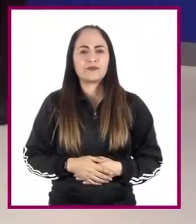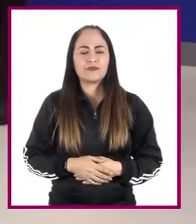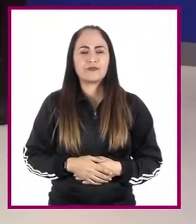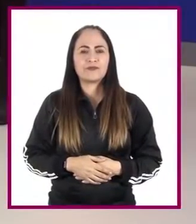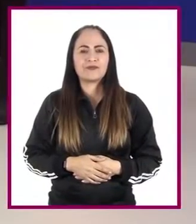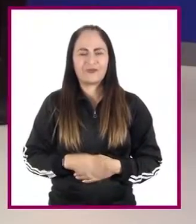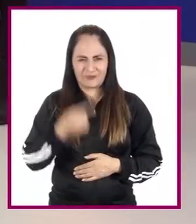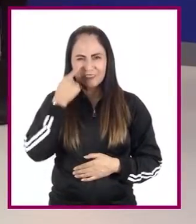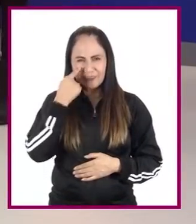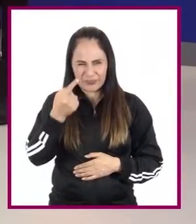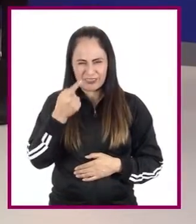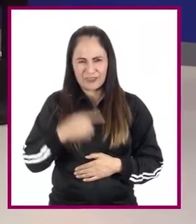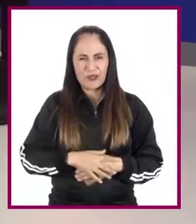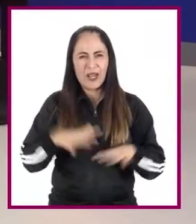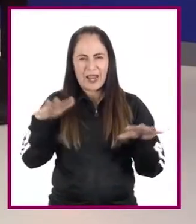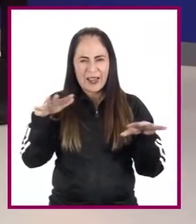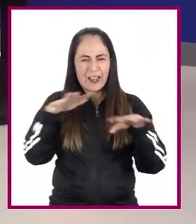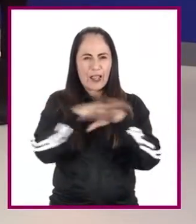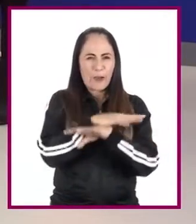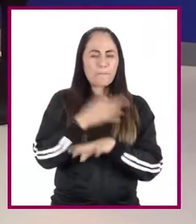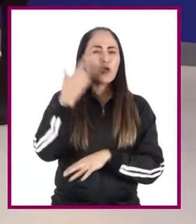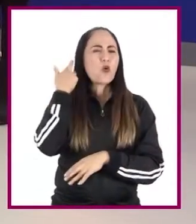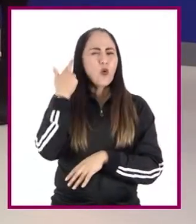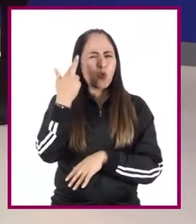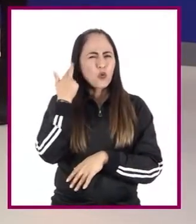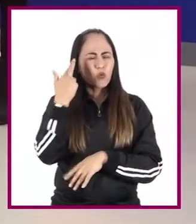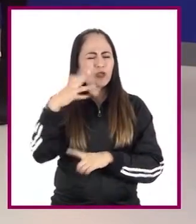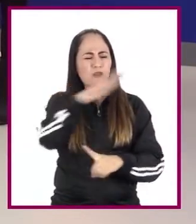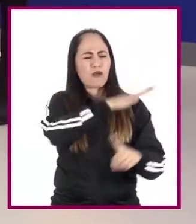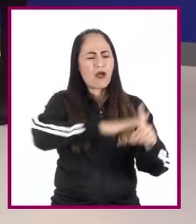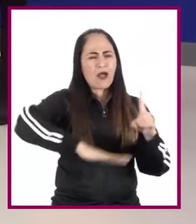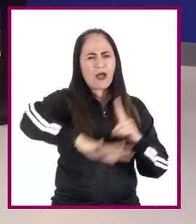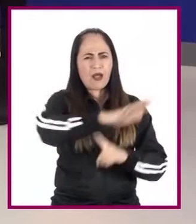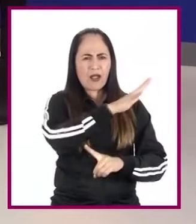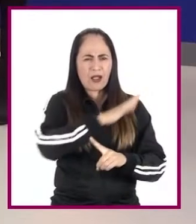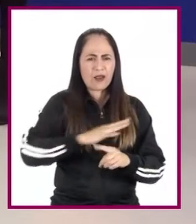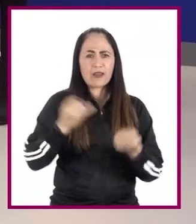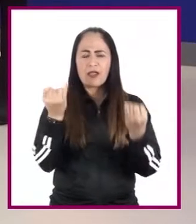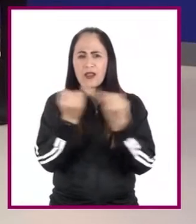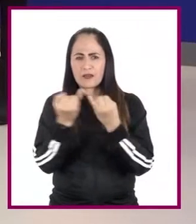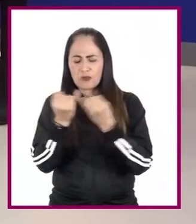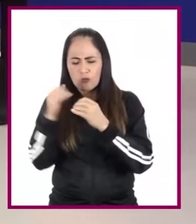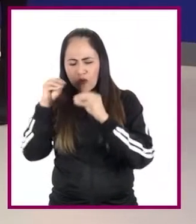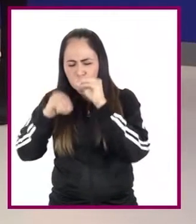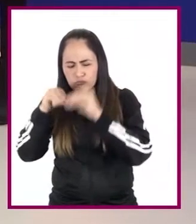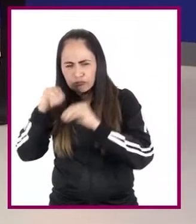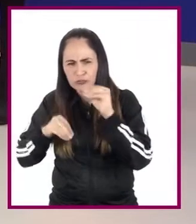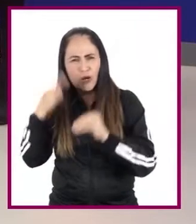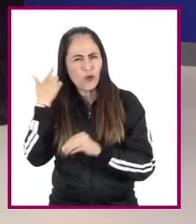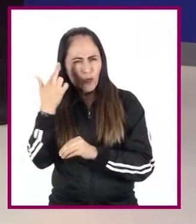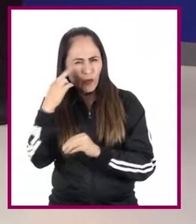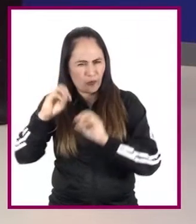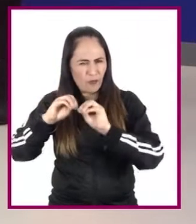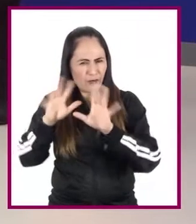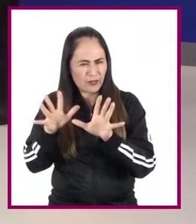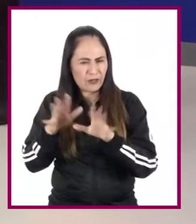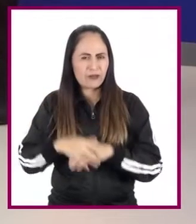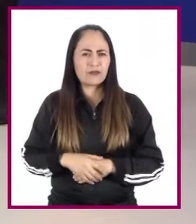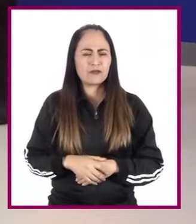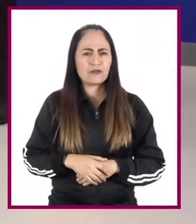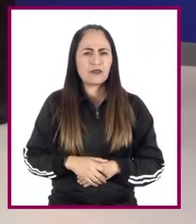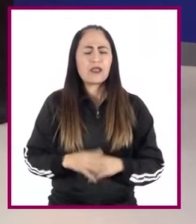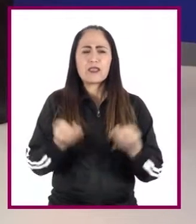¿Se dieron cuenta del cambio de volumen del sonido atmosférico y de la decoración sonora? Al igual que el uso de los